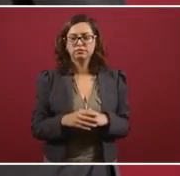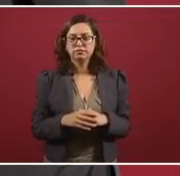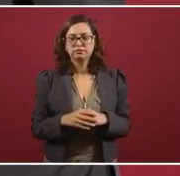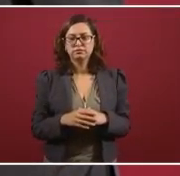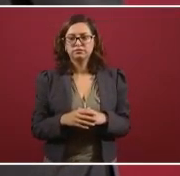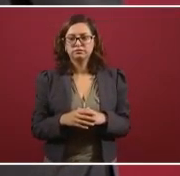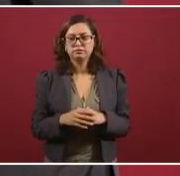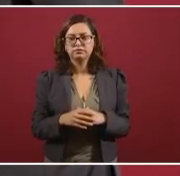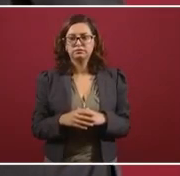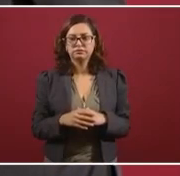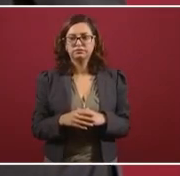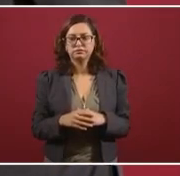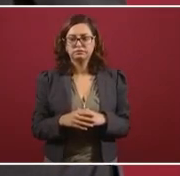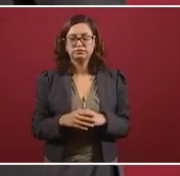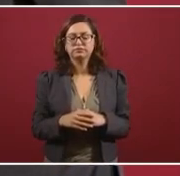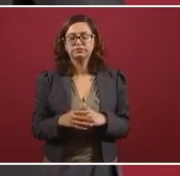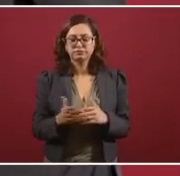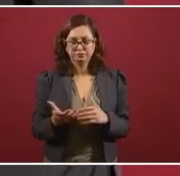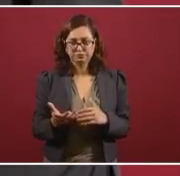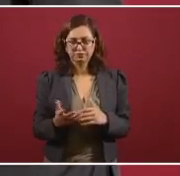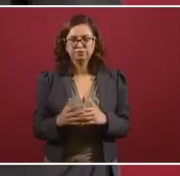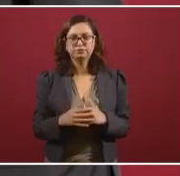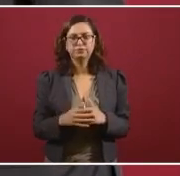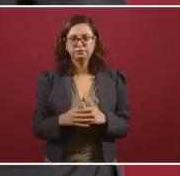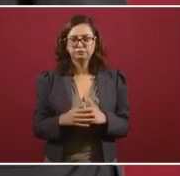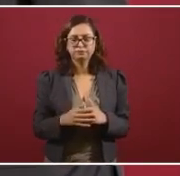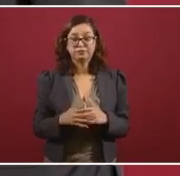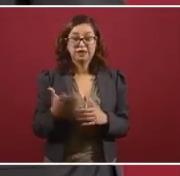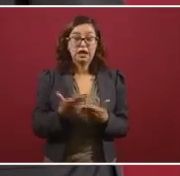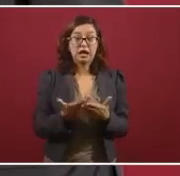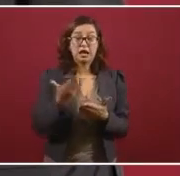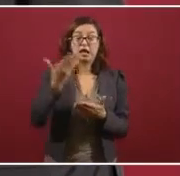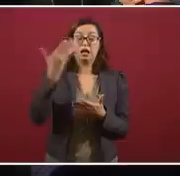el acuerdo al que llegamos?